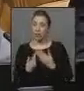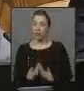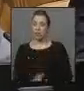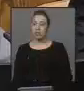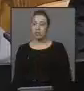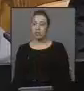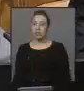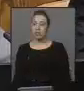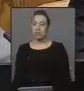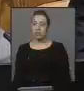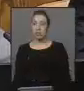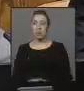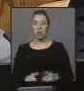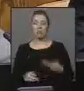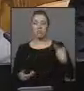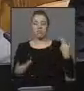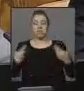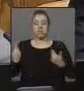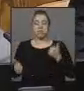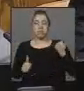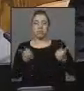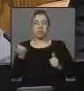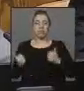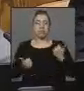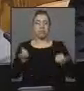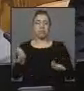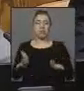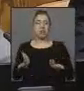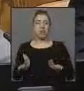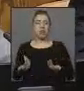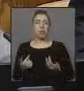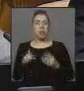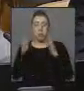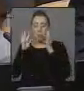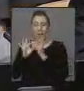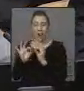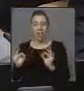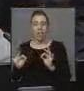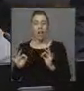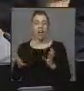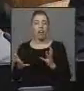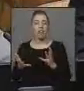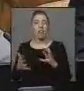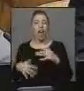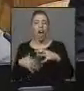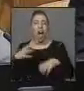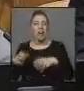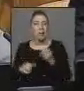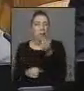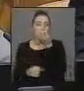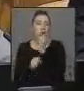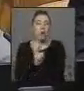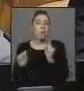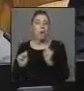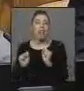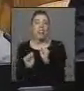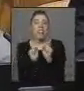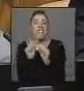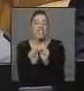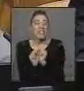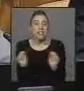mucho más arrogante hemos sido con especies que no son capaces de discutir o de